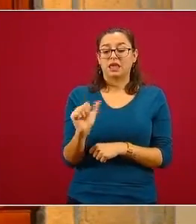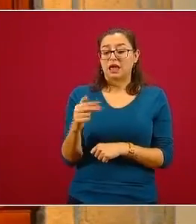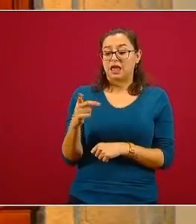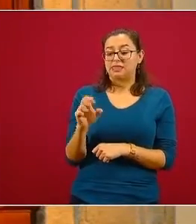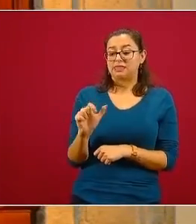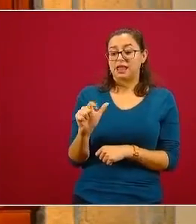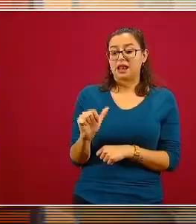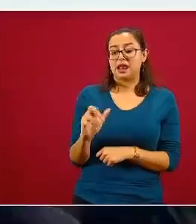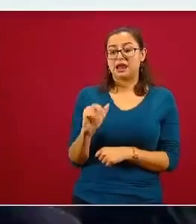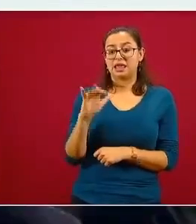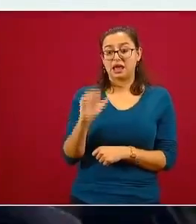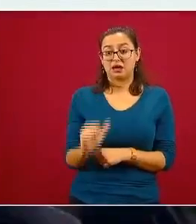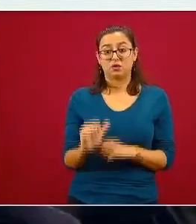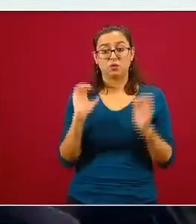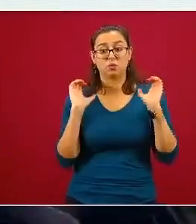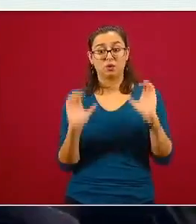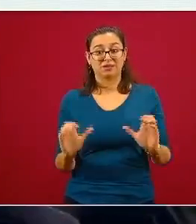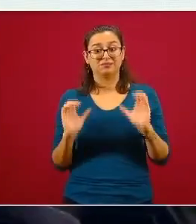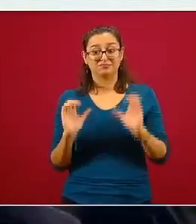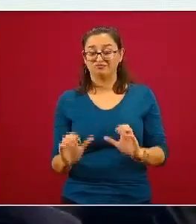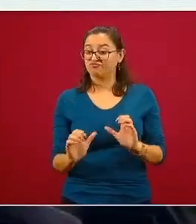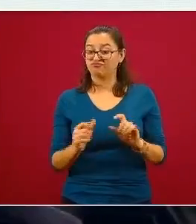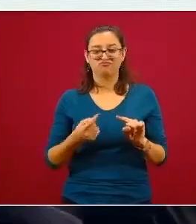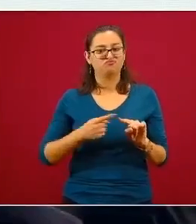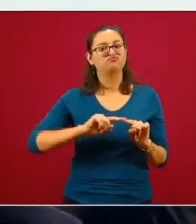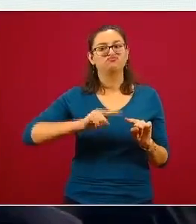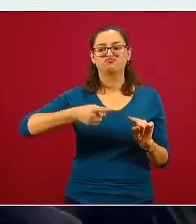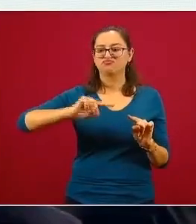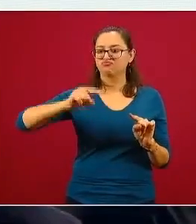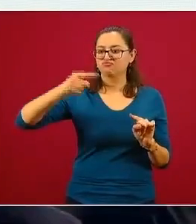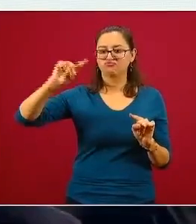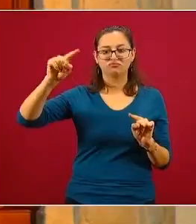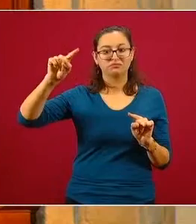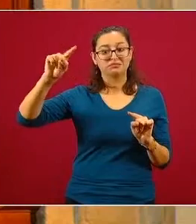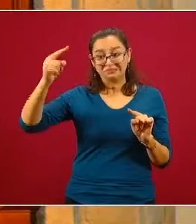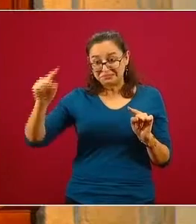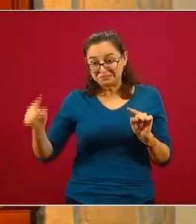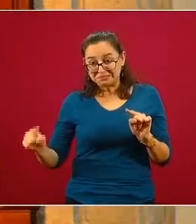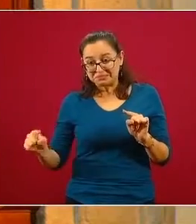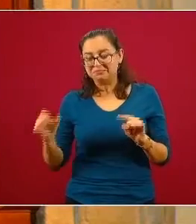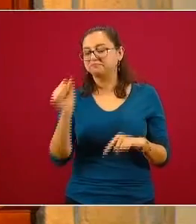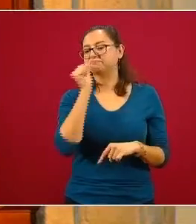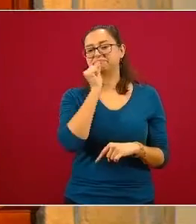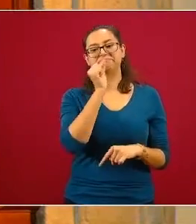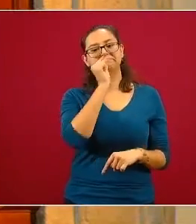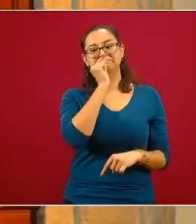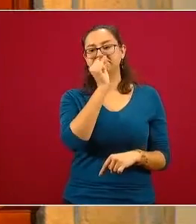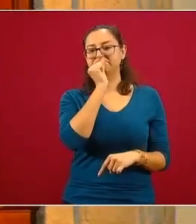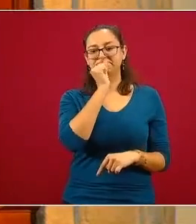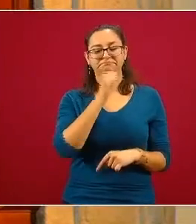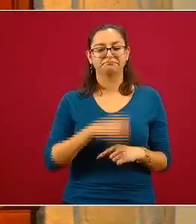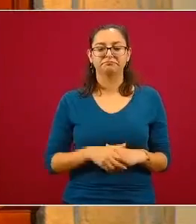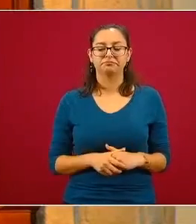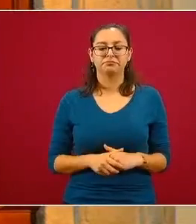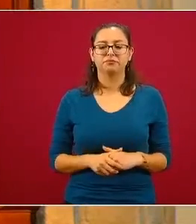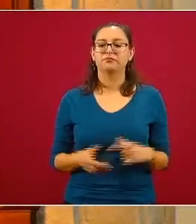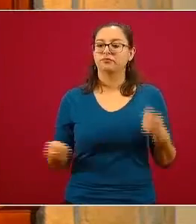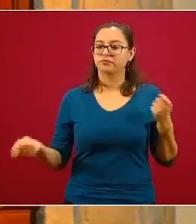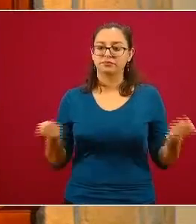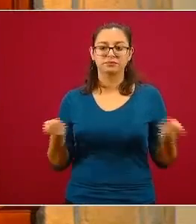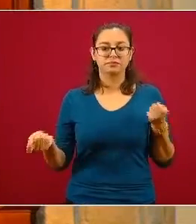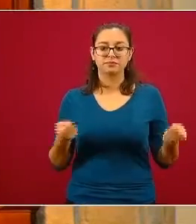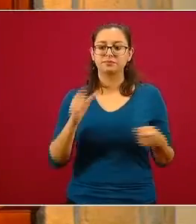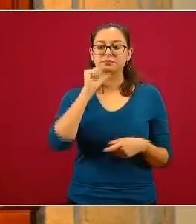Candelaria, el municipio de Candelaria todavía no muestra signos de tener una curva que esté entrando en control,